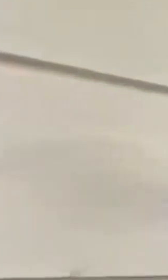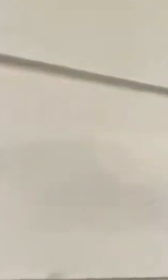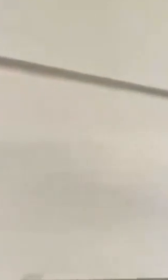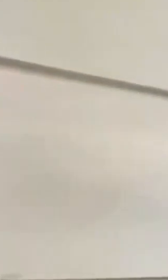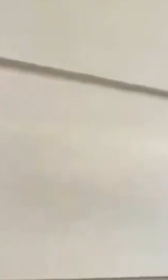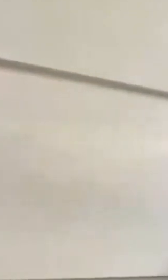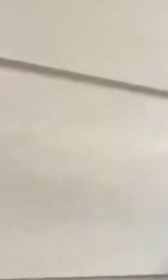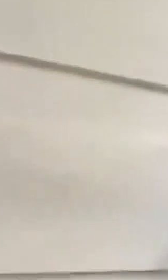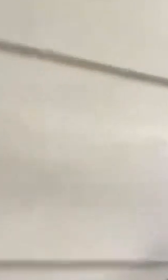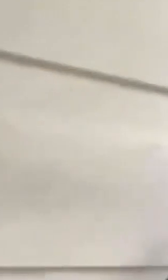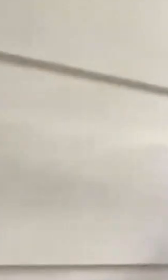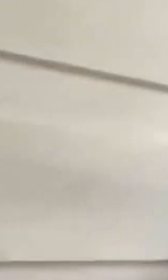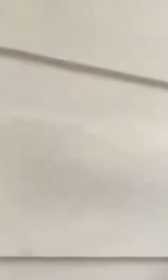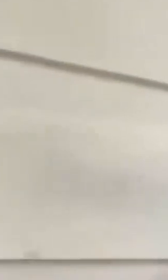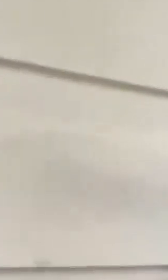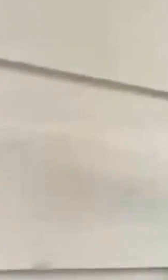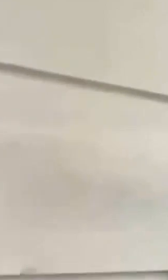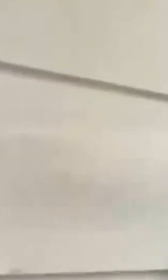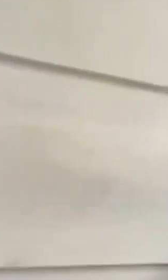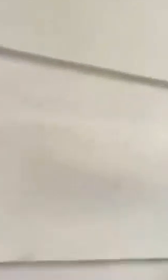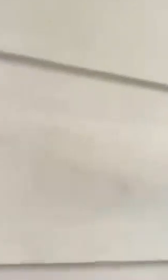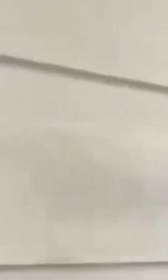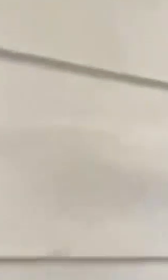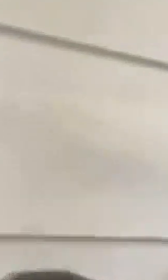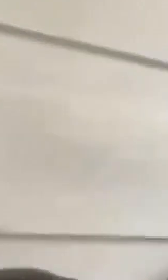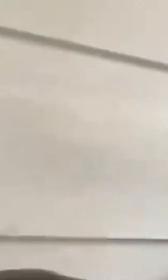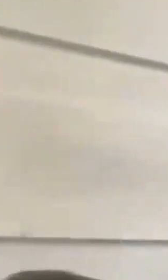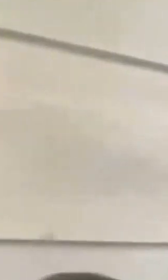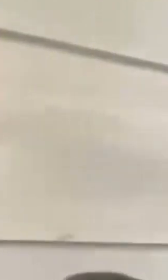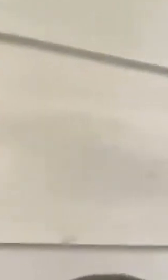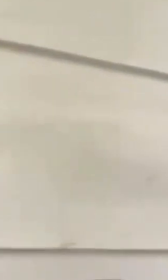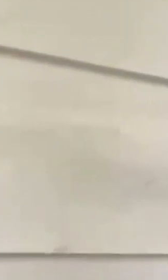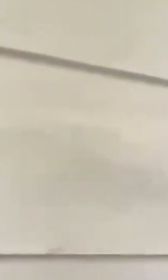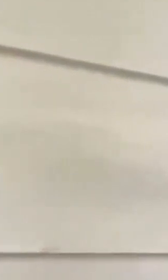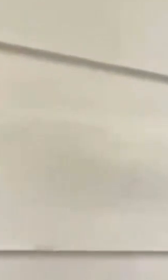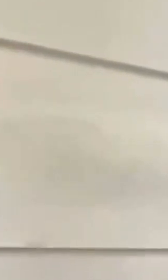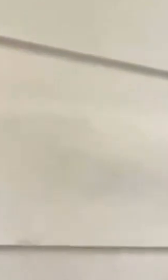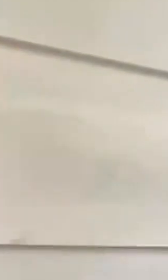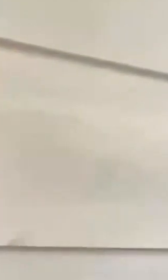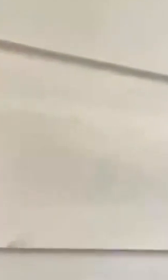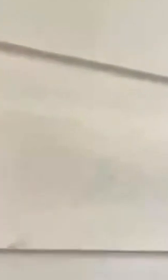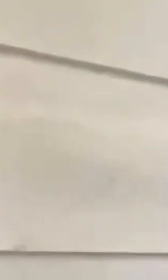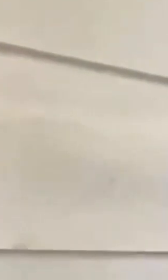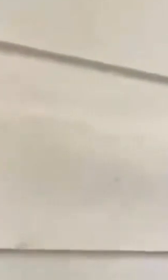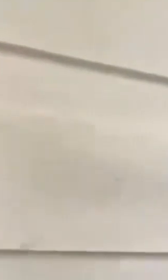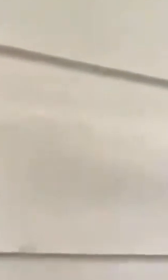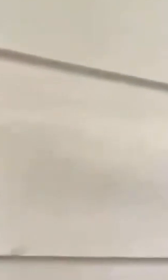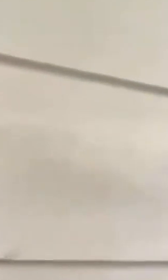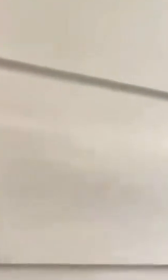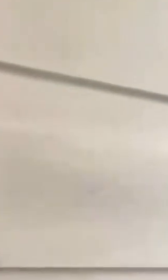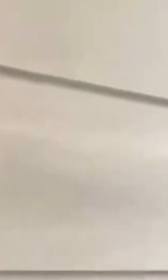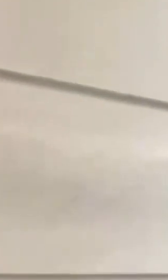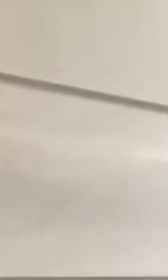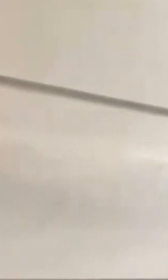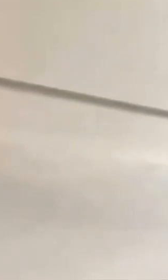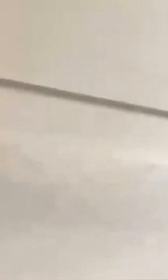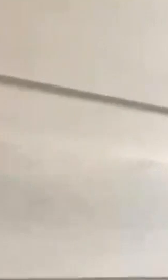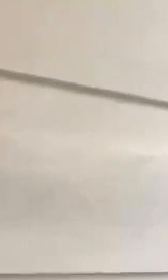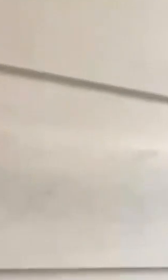de Defensa no quería permitir que la Guardia Nacional reforzara a la policía. ¿Pueden aclarar